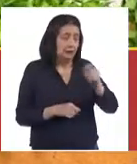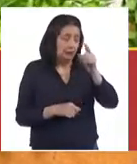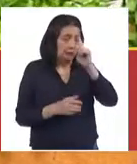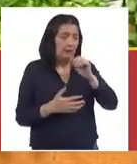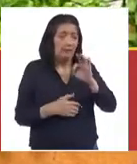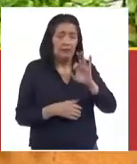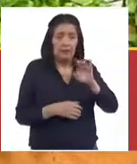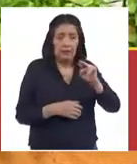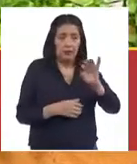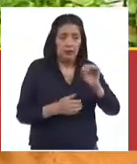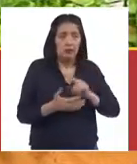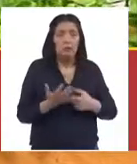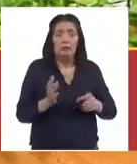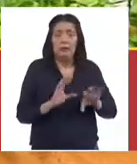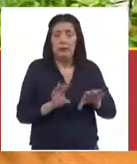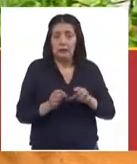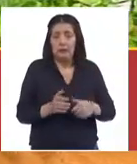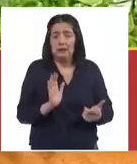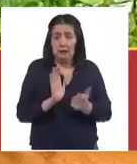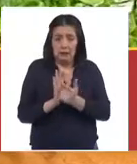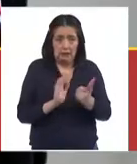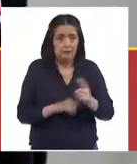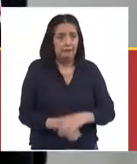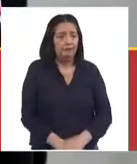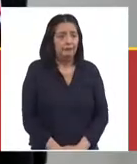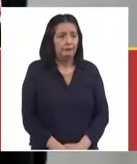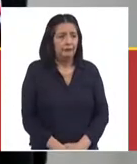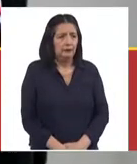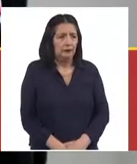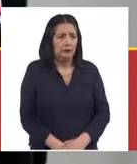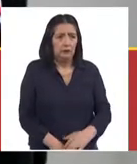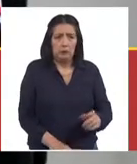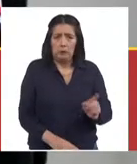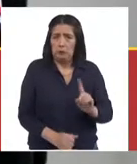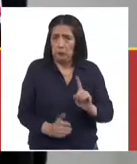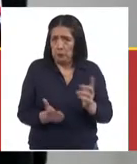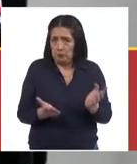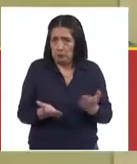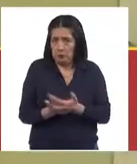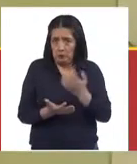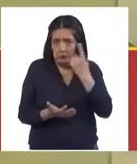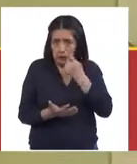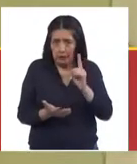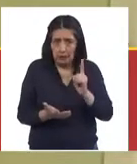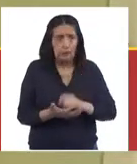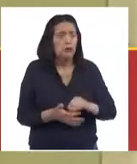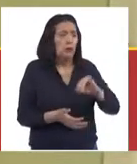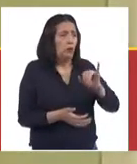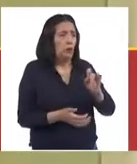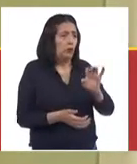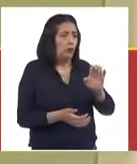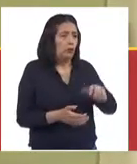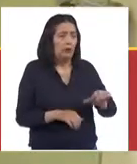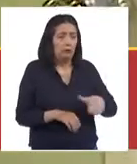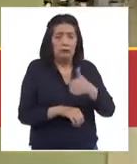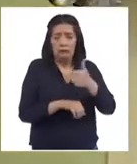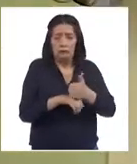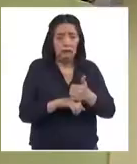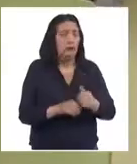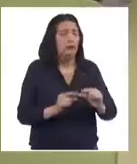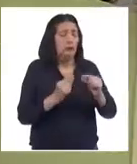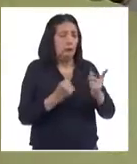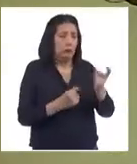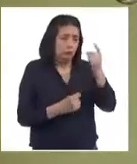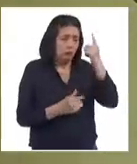Tudela, y se dedicará a legislar. Quien no es un rostro nuevo es José Luna Gálvez. El fundador del partido